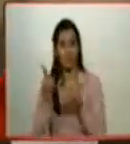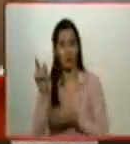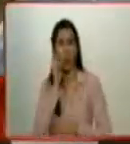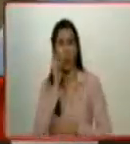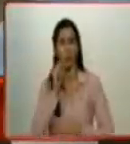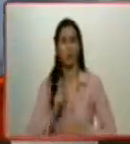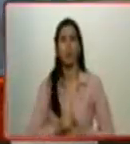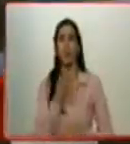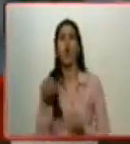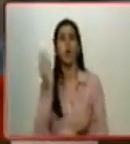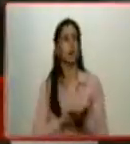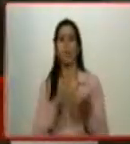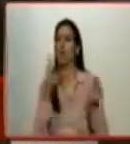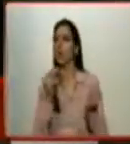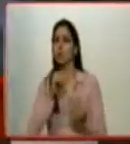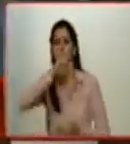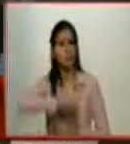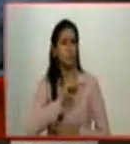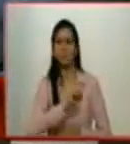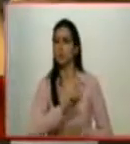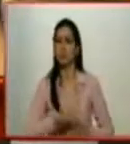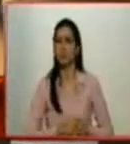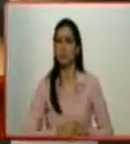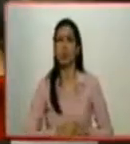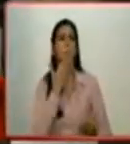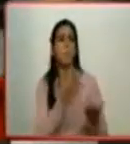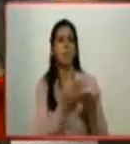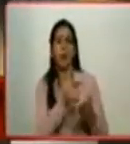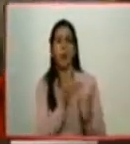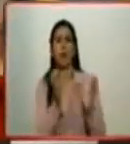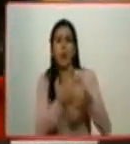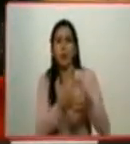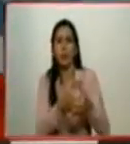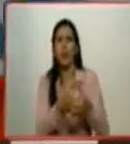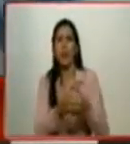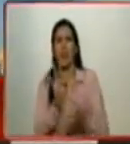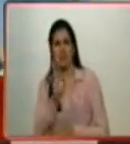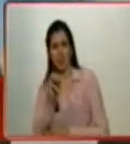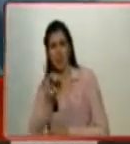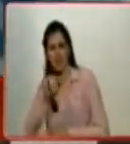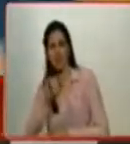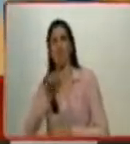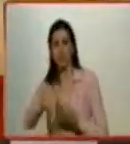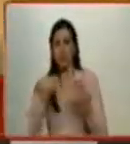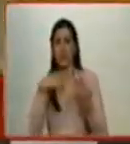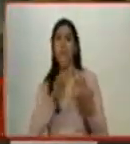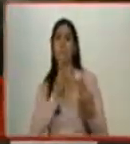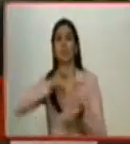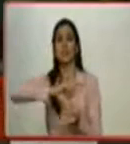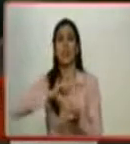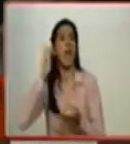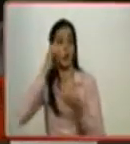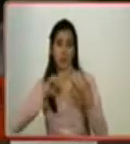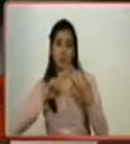Tsipras, reiteró que no se arrodillará ante las exigencias de la Troika conformada por el Fondo Monetario Internacional, el Banco Central